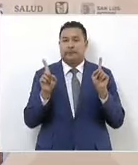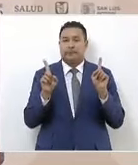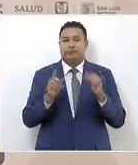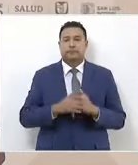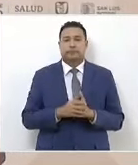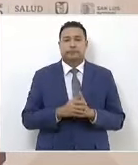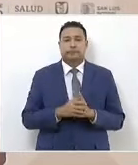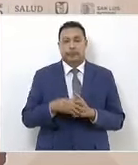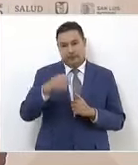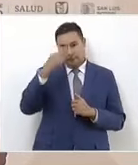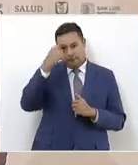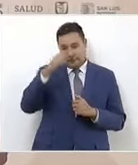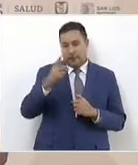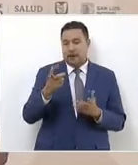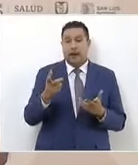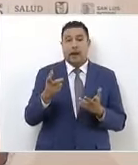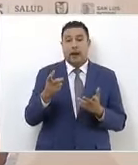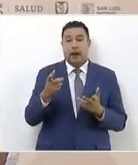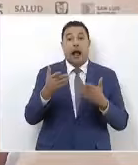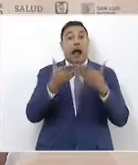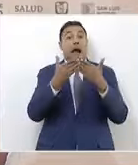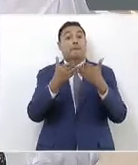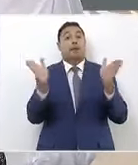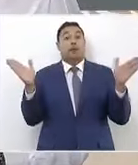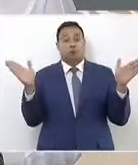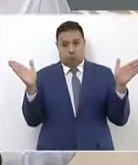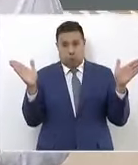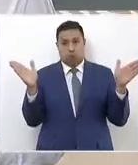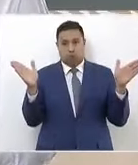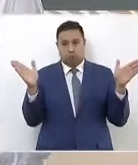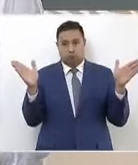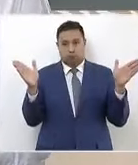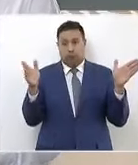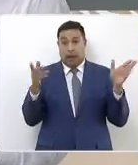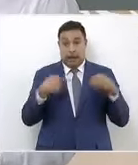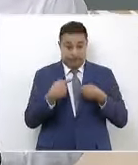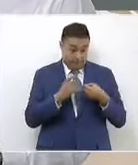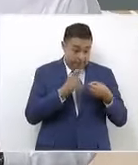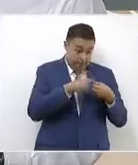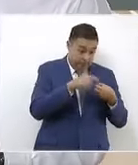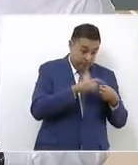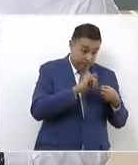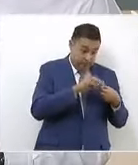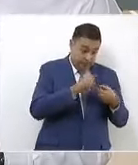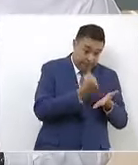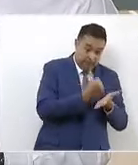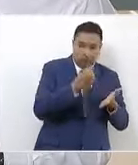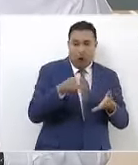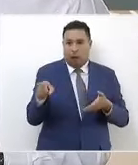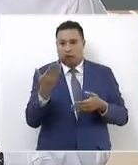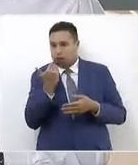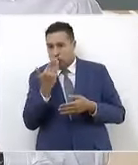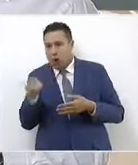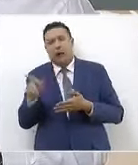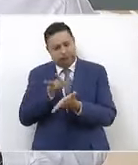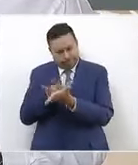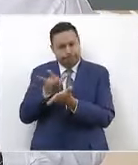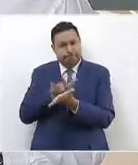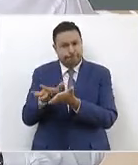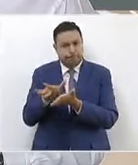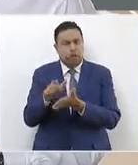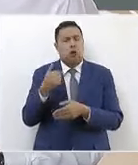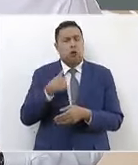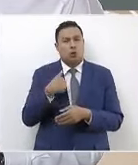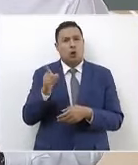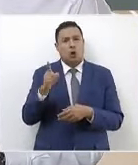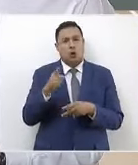para población abierta, para los que no cuentan con seguridad social. Cuando empecé yo saliendo